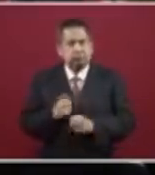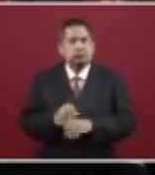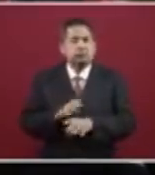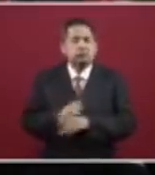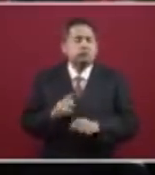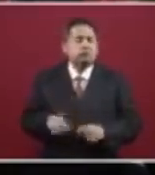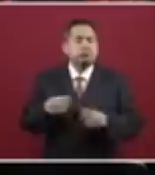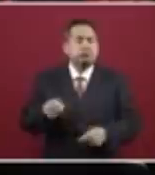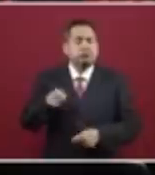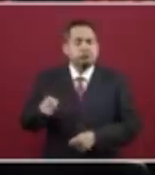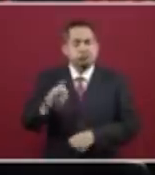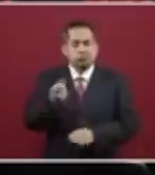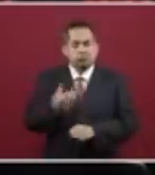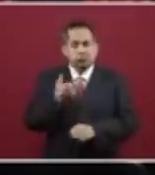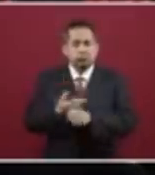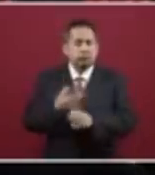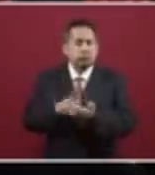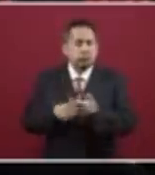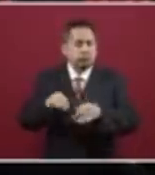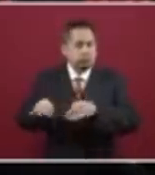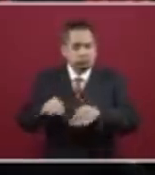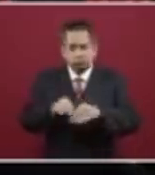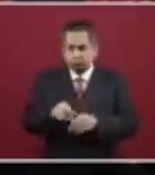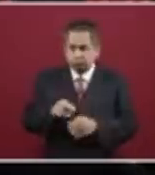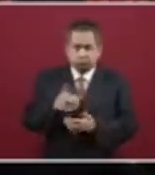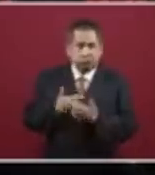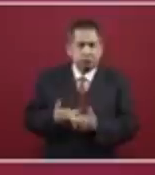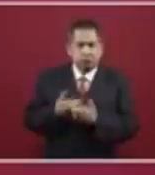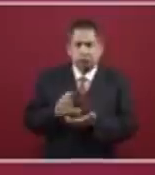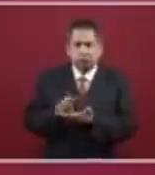fue la Secretaría del Trabajo.